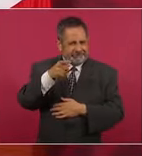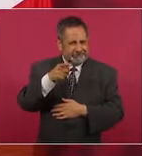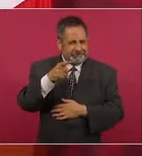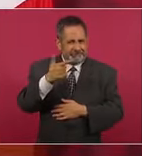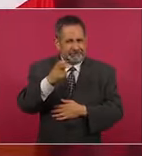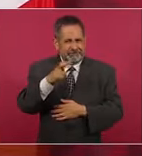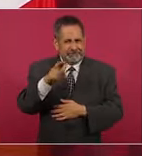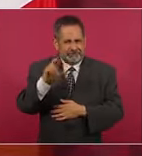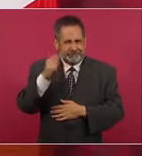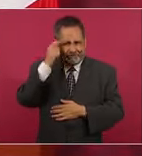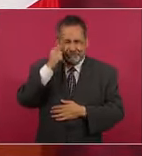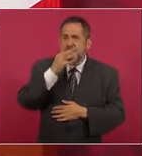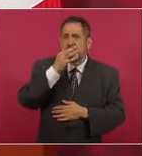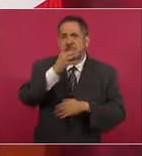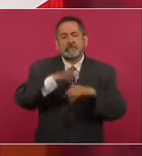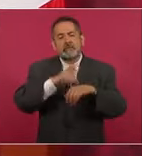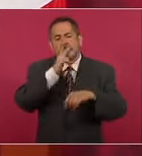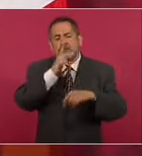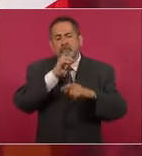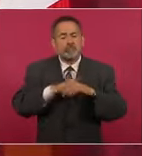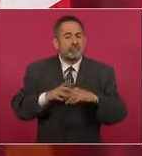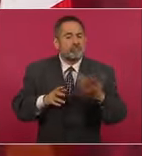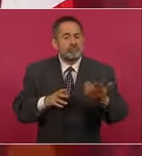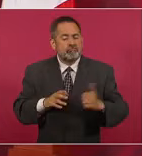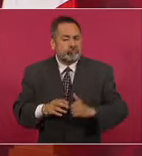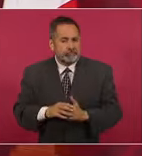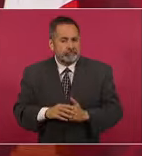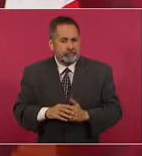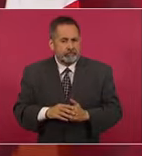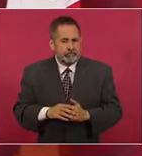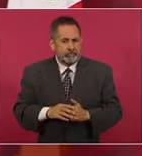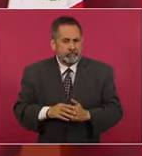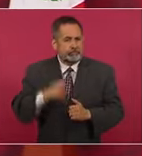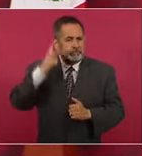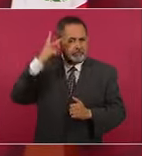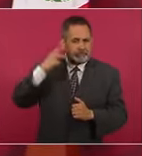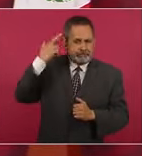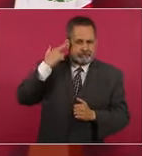cuando le llevaba el mensaje del virrey